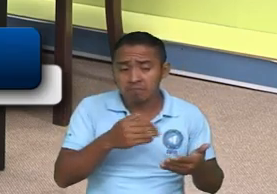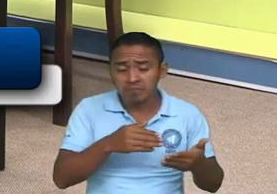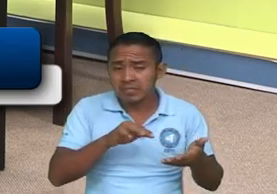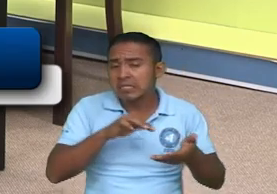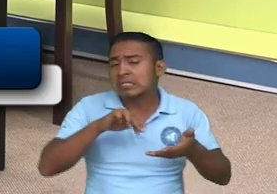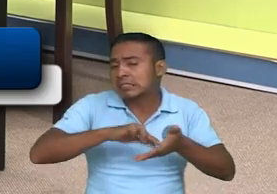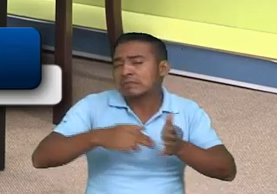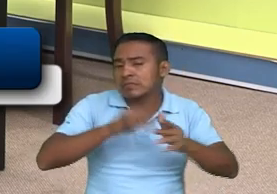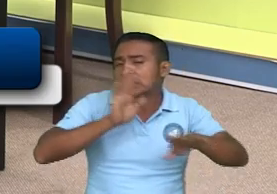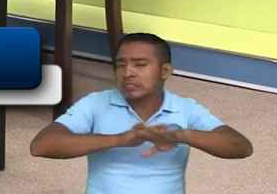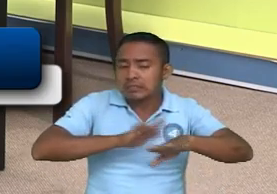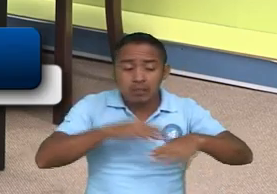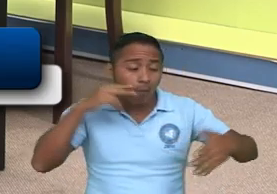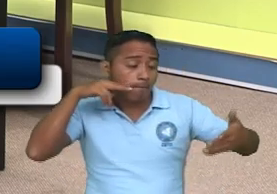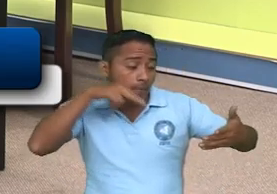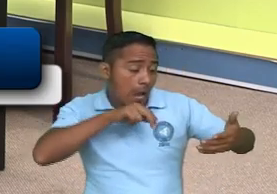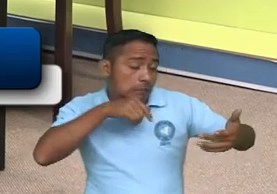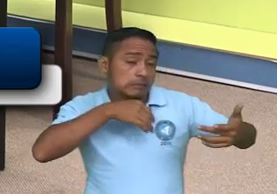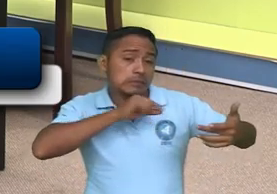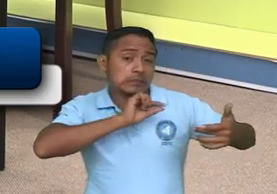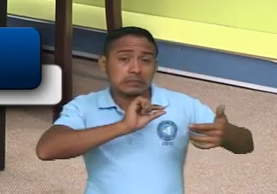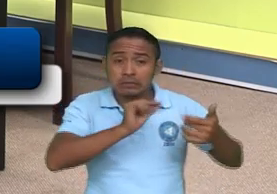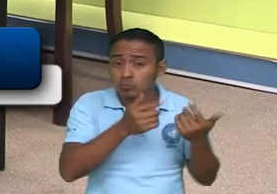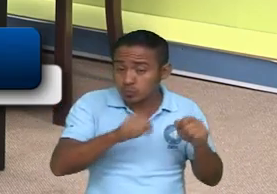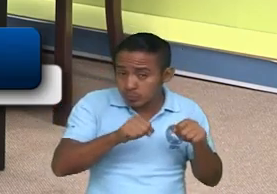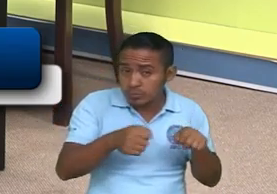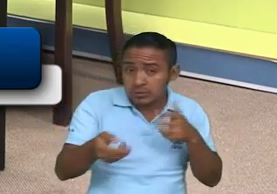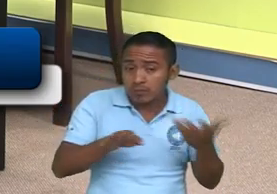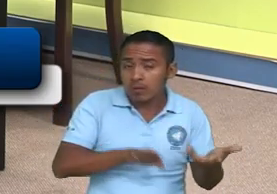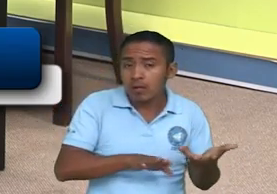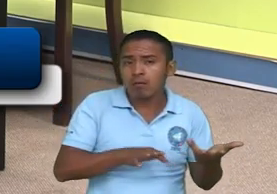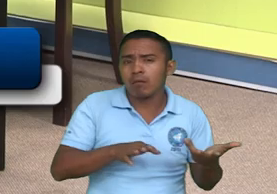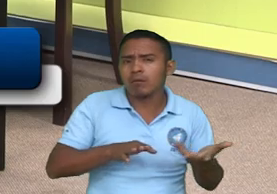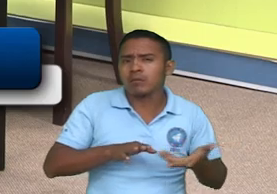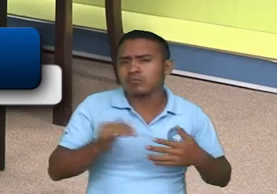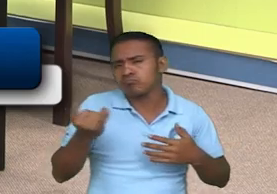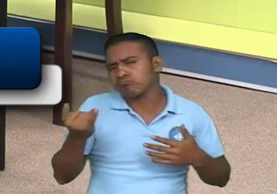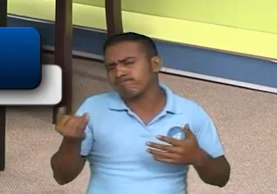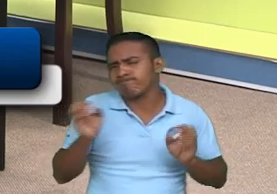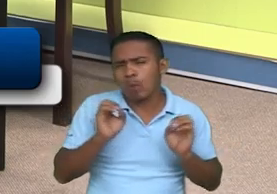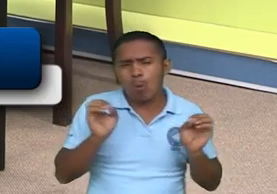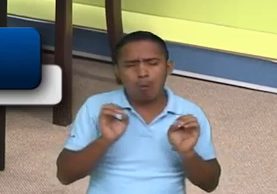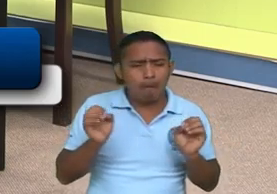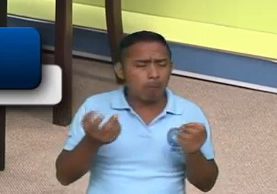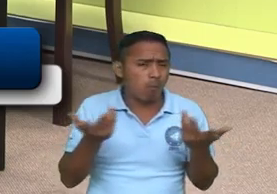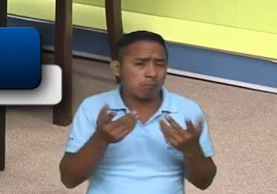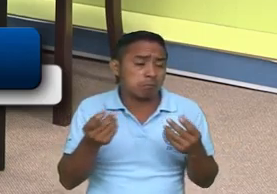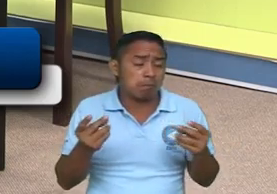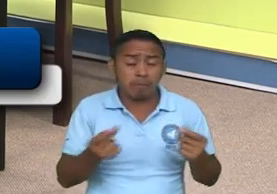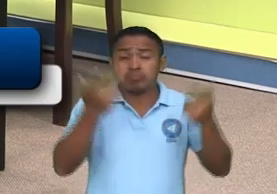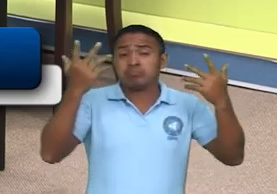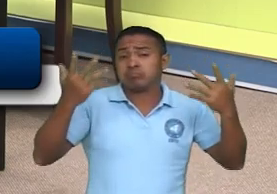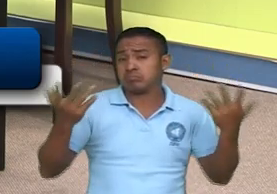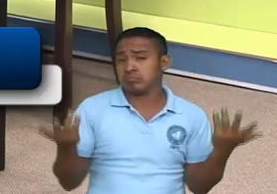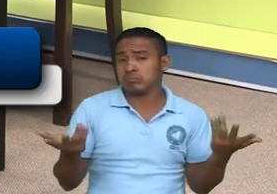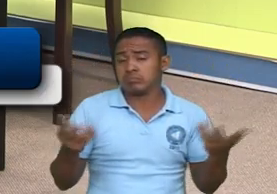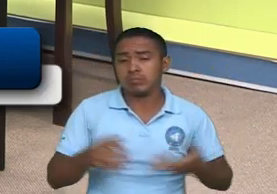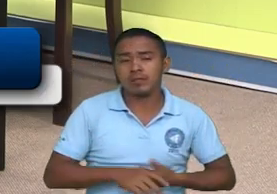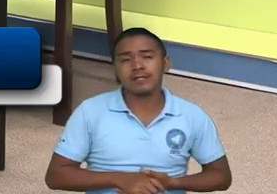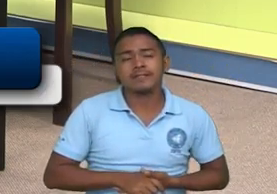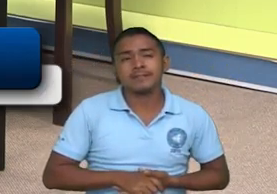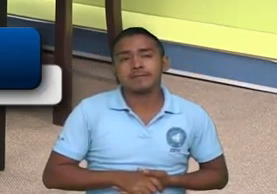son factores de riesgo que no son modificables por parte de nosotros y que incrementan las tasas de riesgo de muerte súbita del lactante. ¿Puede